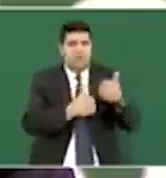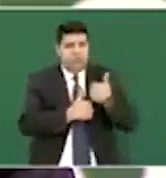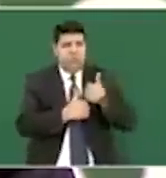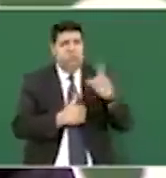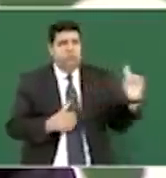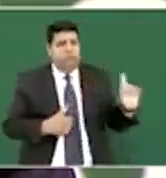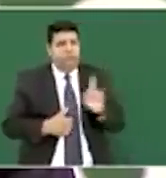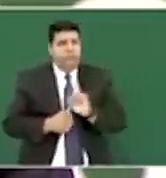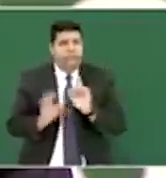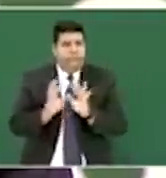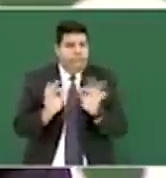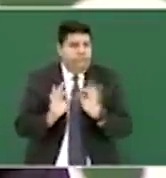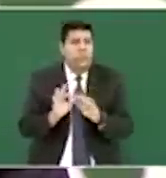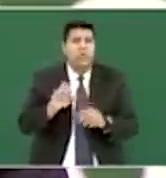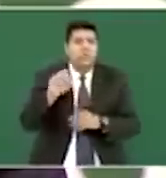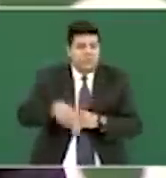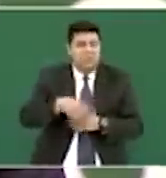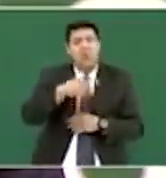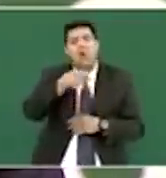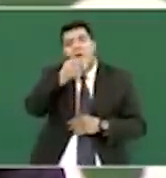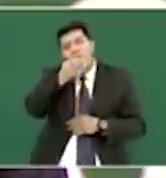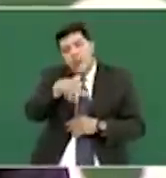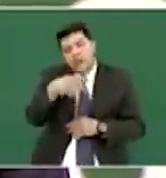en Jalisco y en otros estados.